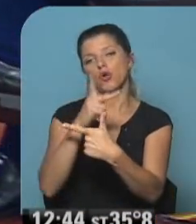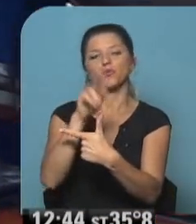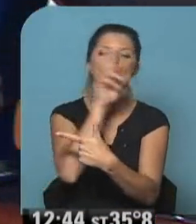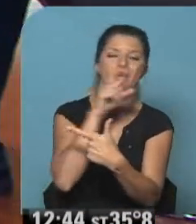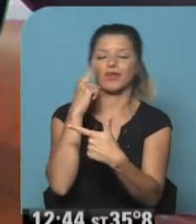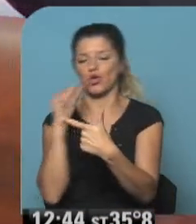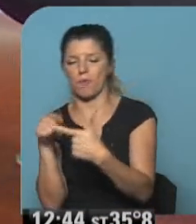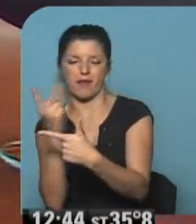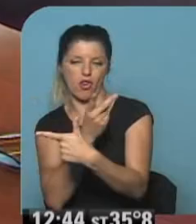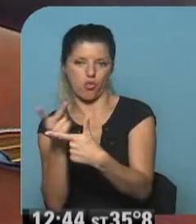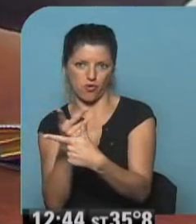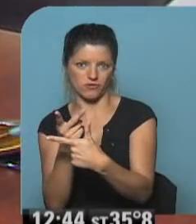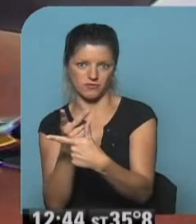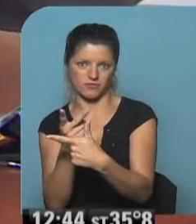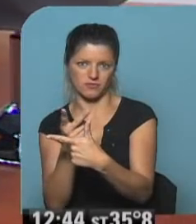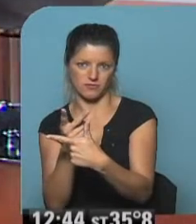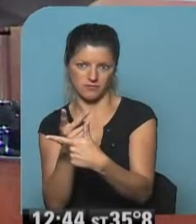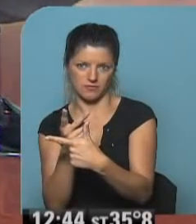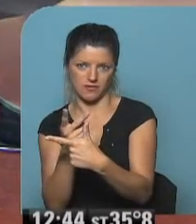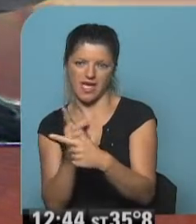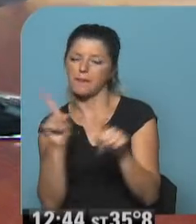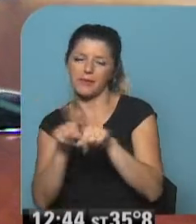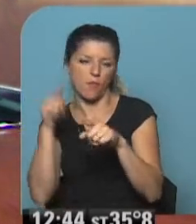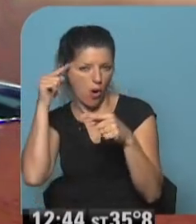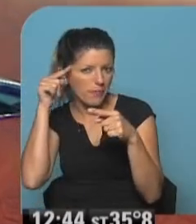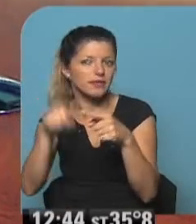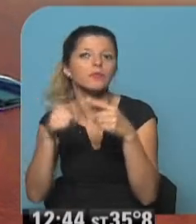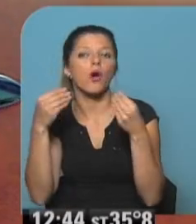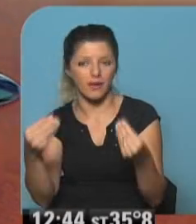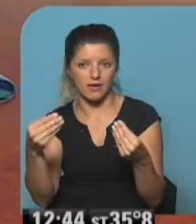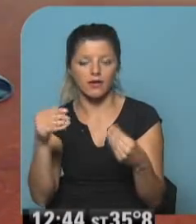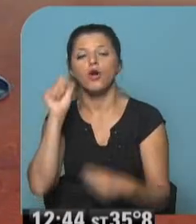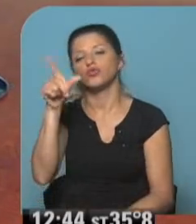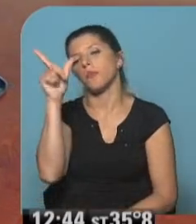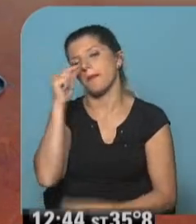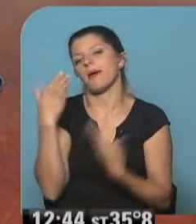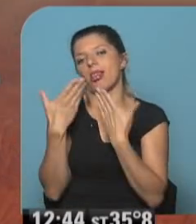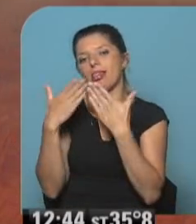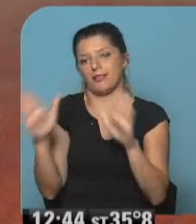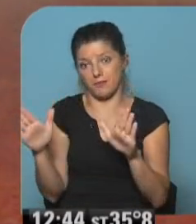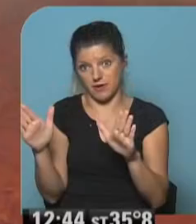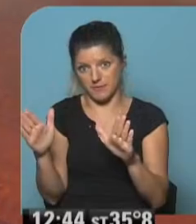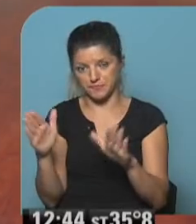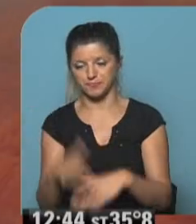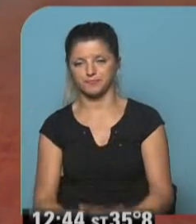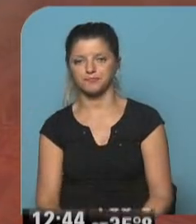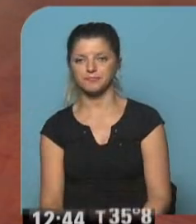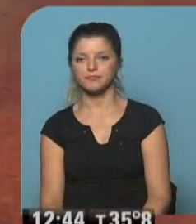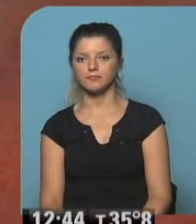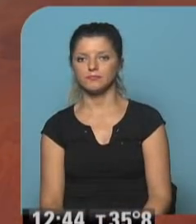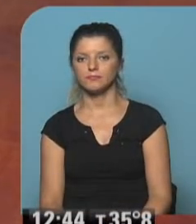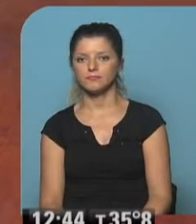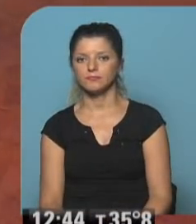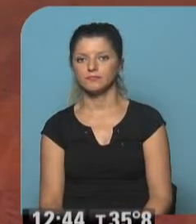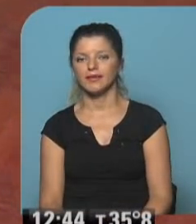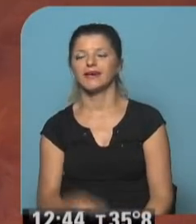como 2 pinzas, digamos, con un mismo fin, que era lograr el indulto de Alberto Fujimori, que no está